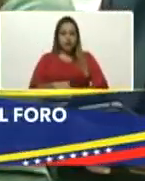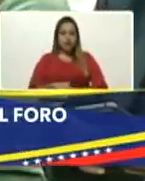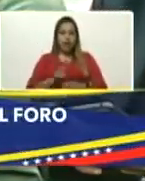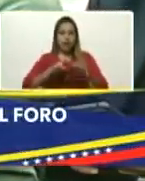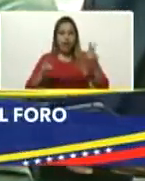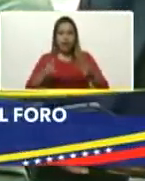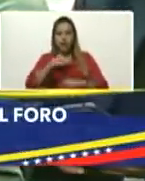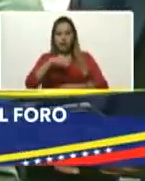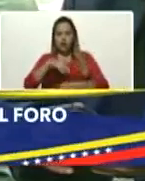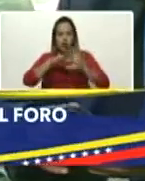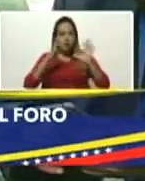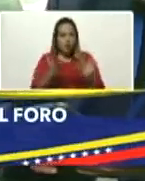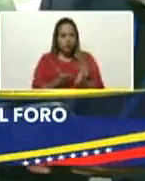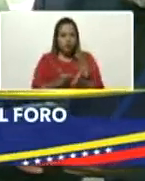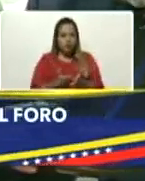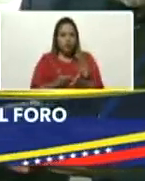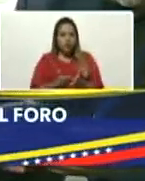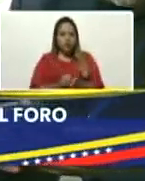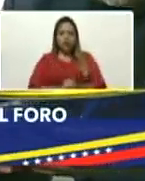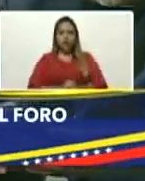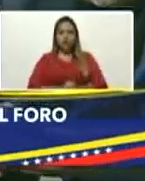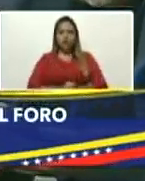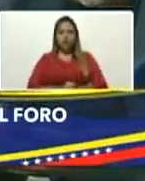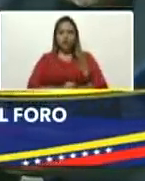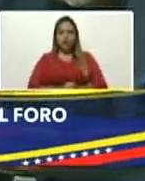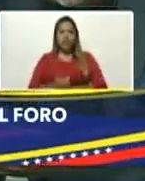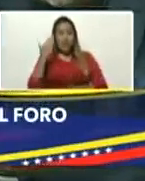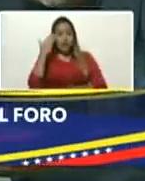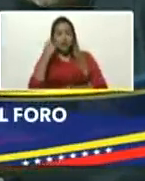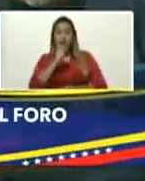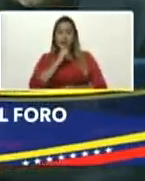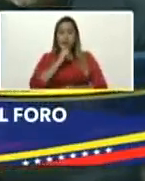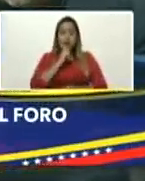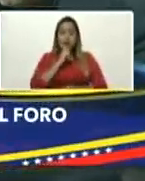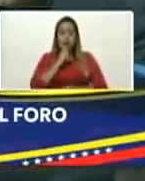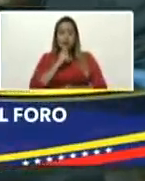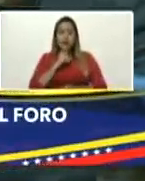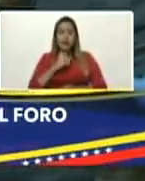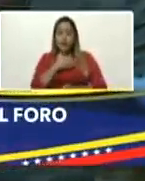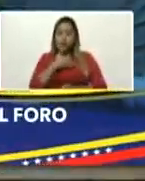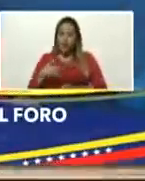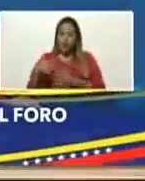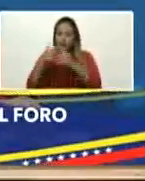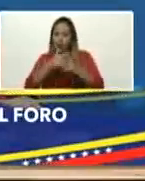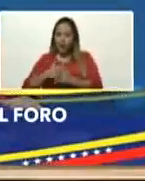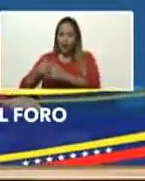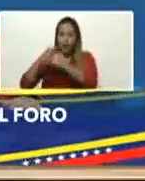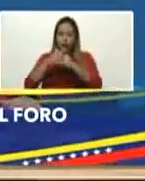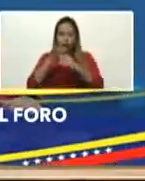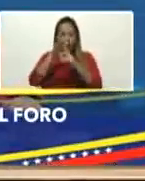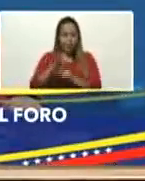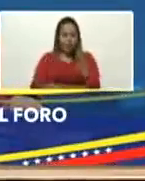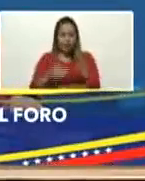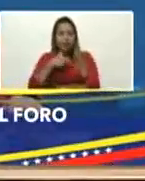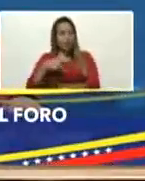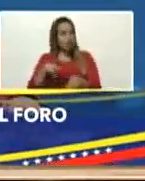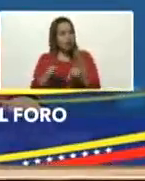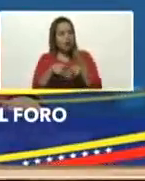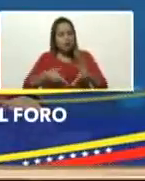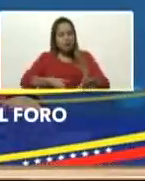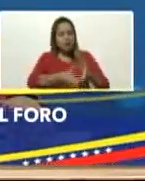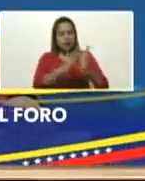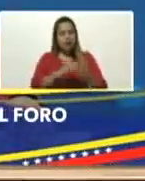nuestro mundo, de nuestro planeta. A pesar de los intentos hegemónicos del imperialismo, nosotros seguiremos avanzando en ese camino.